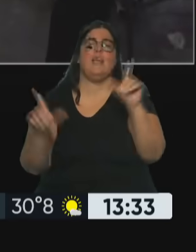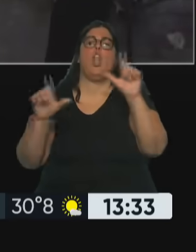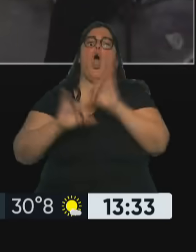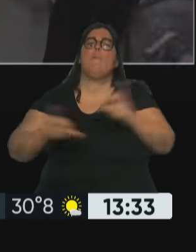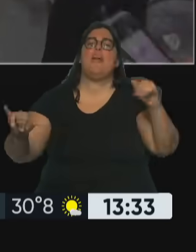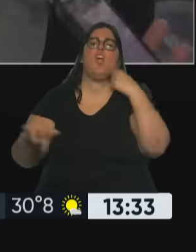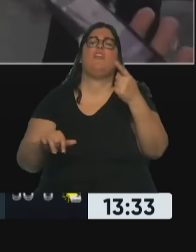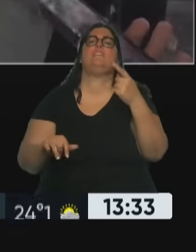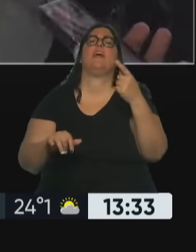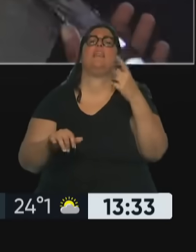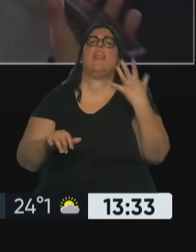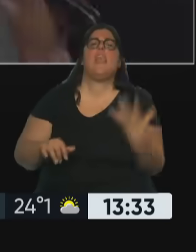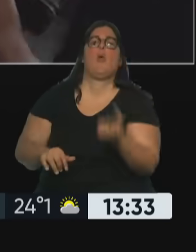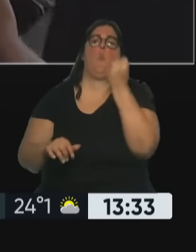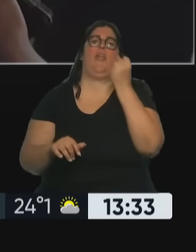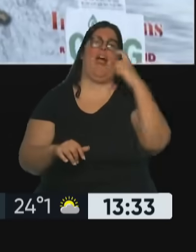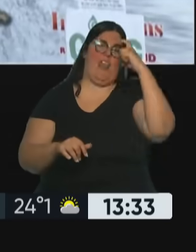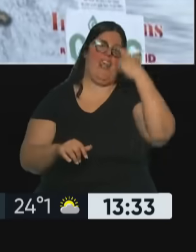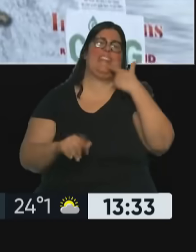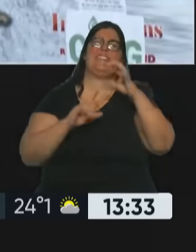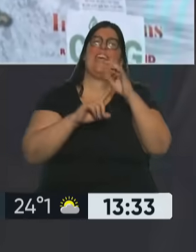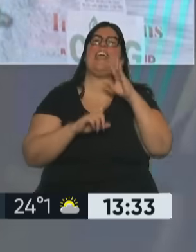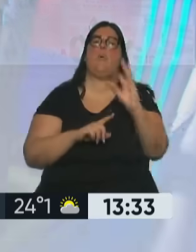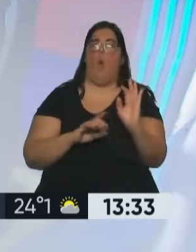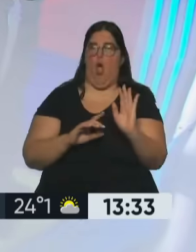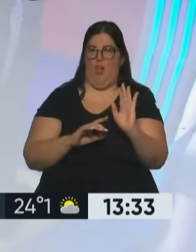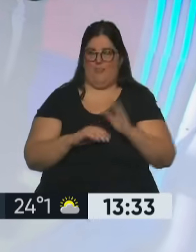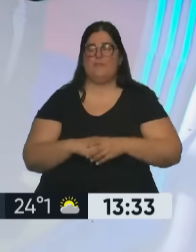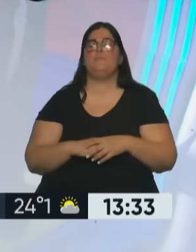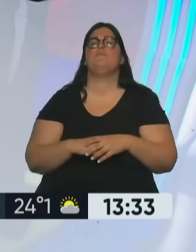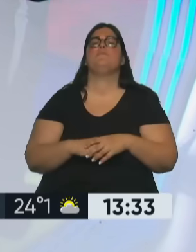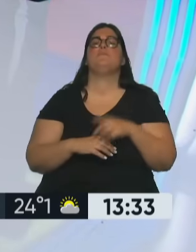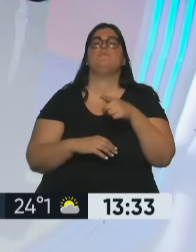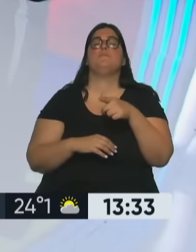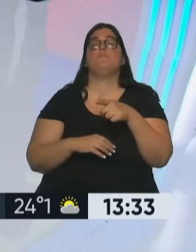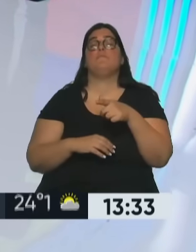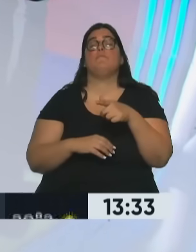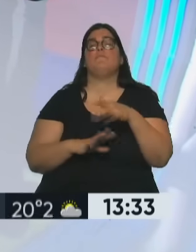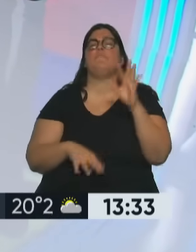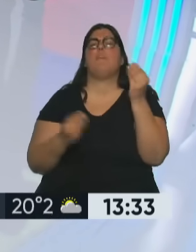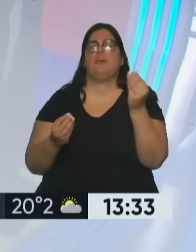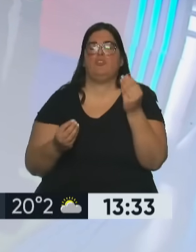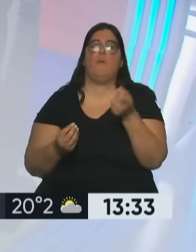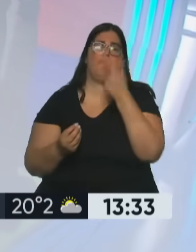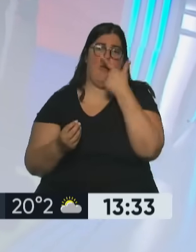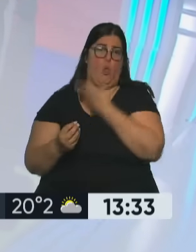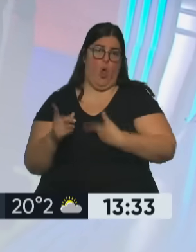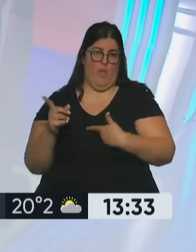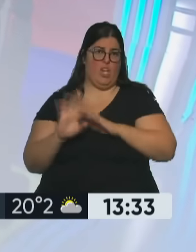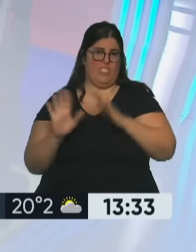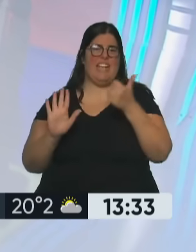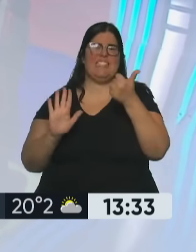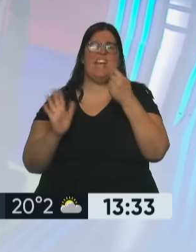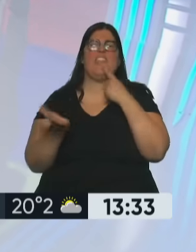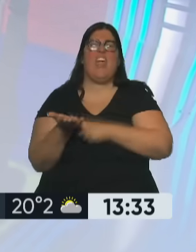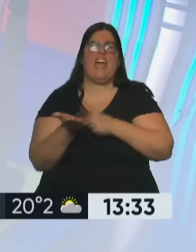de recuperar el Esequibo. Esa es un poco la narrativa. Pero ¿qué fue lo que pasó sobre todo? Bueno, el gobierno de Nicolás Maduro, que firmó 6 decretos